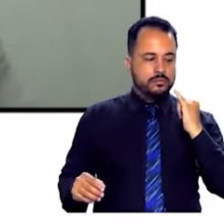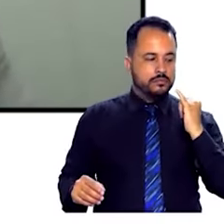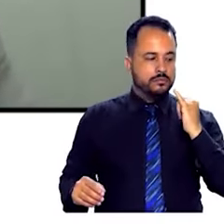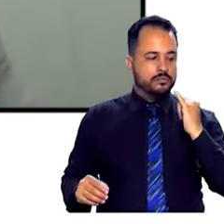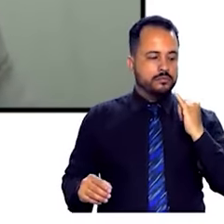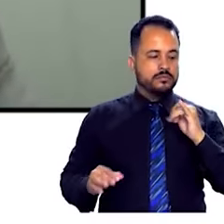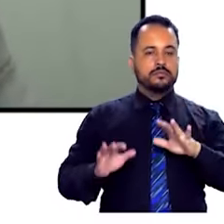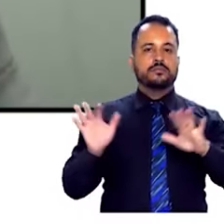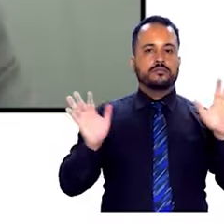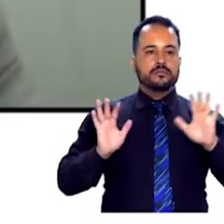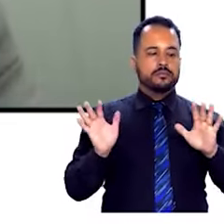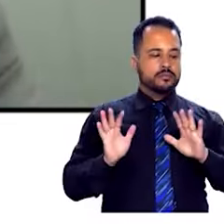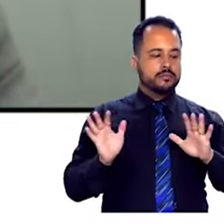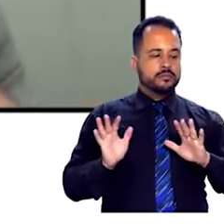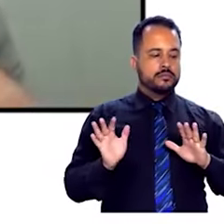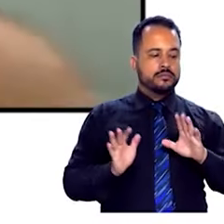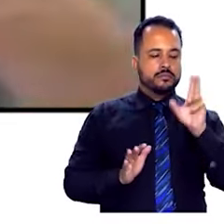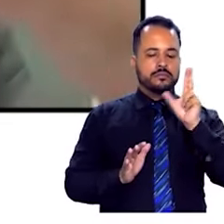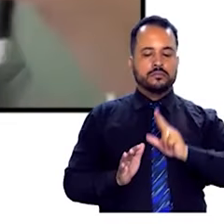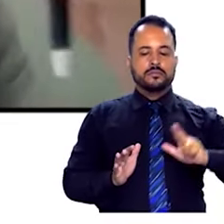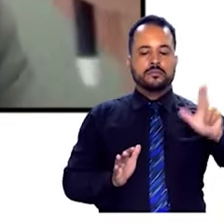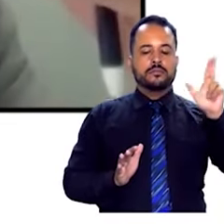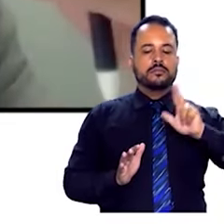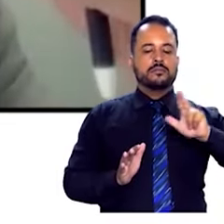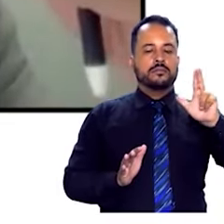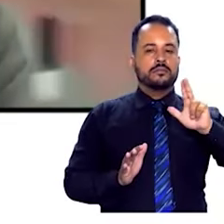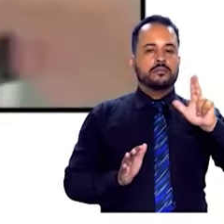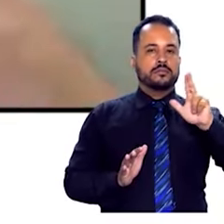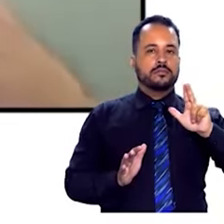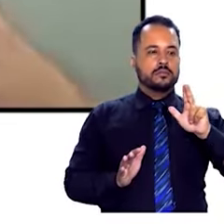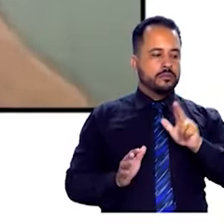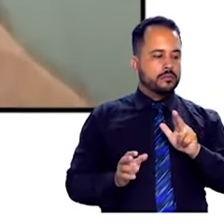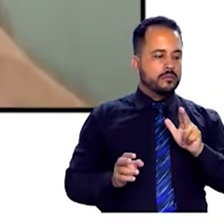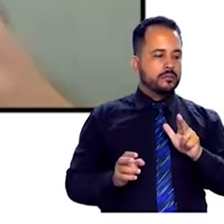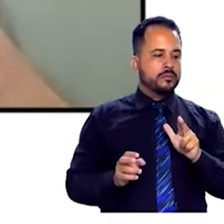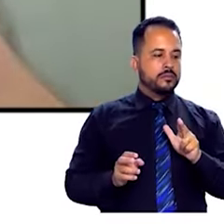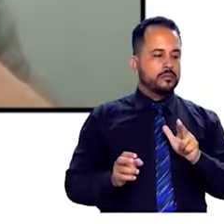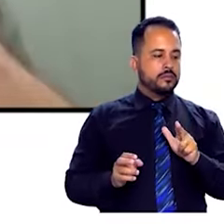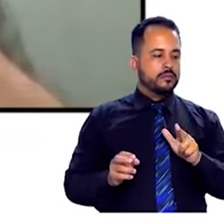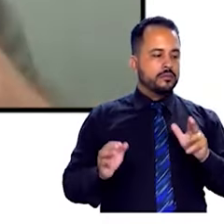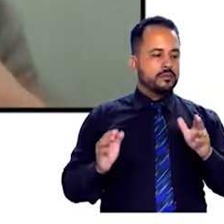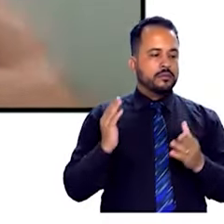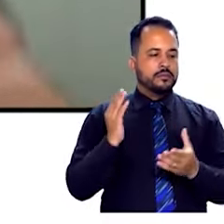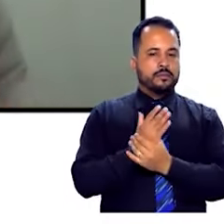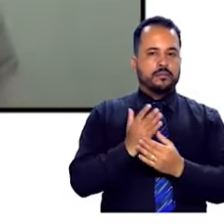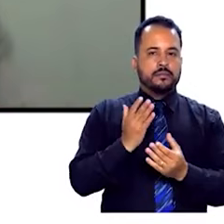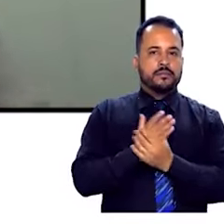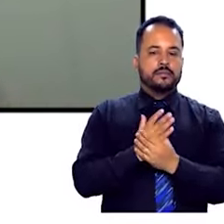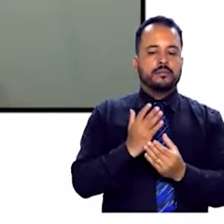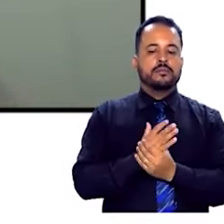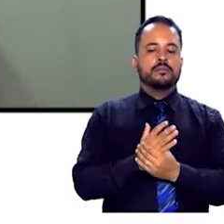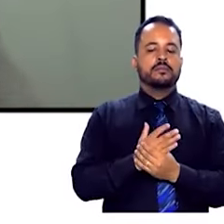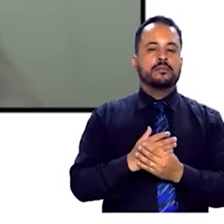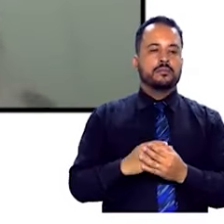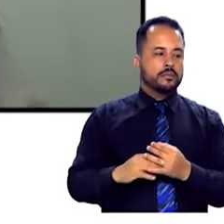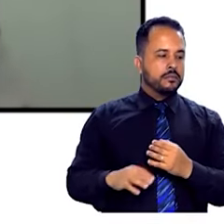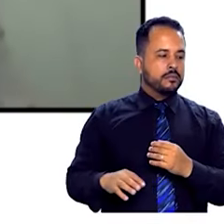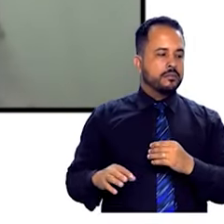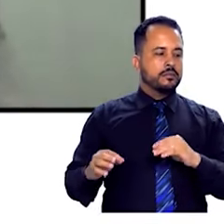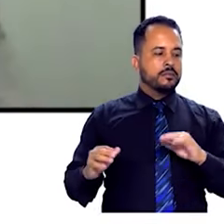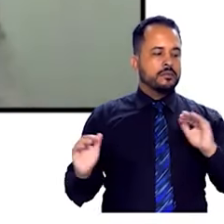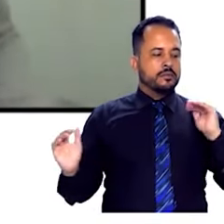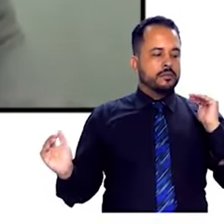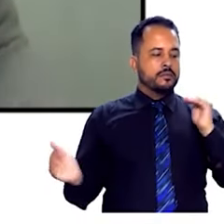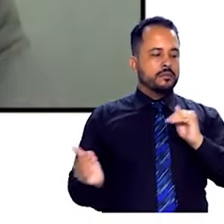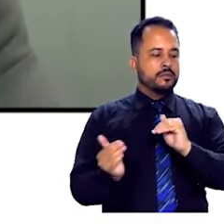caso en casos de arbitrar la magnitud del perjuicio no es lo mismo un caso determin es intrascendente solo